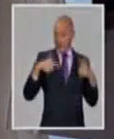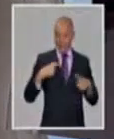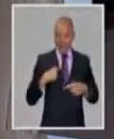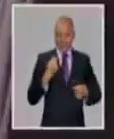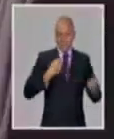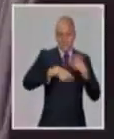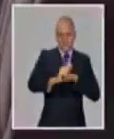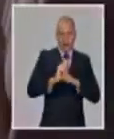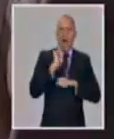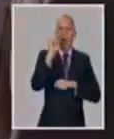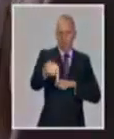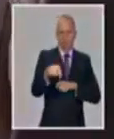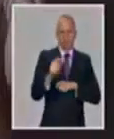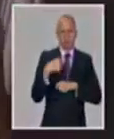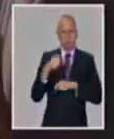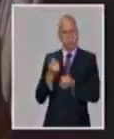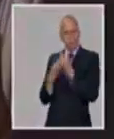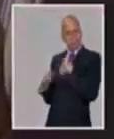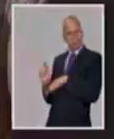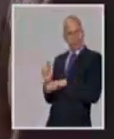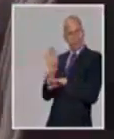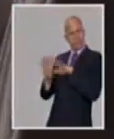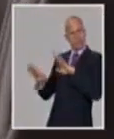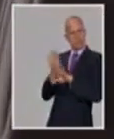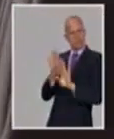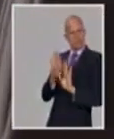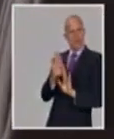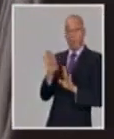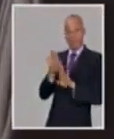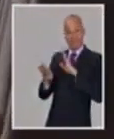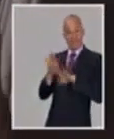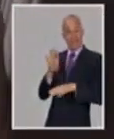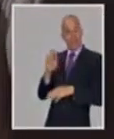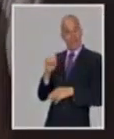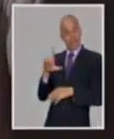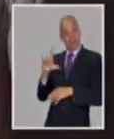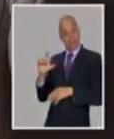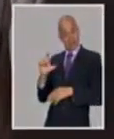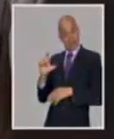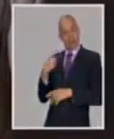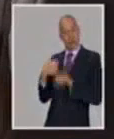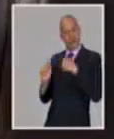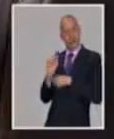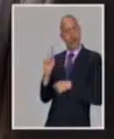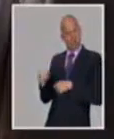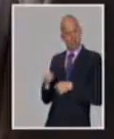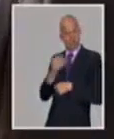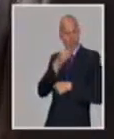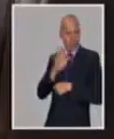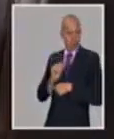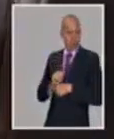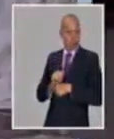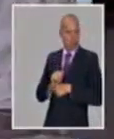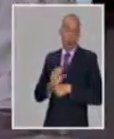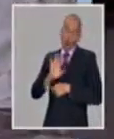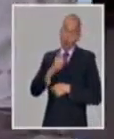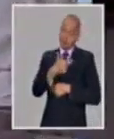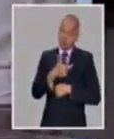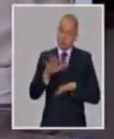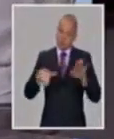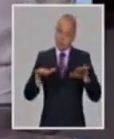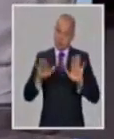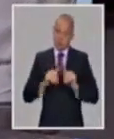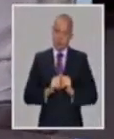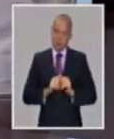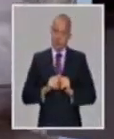intermediar. Ya si no solo puede vender en el mercado, sino puede vender en una tienda libremente convertible. Ganado, vender, exactamente. Que ahorita profundizaremos un poco más en la de ganado, en la de